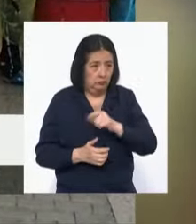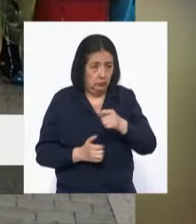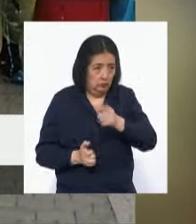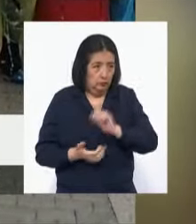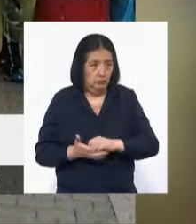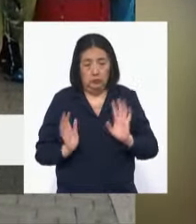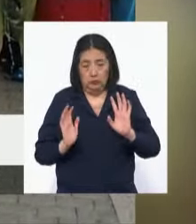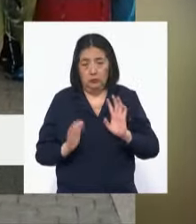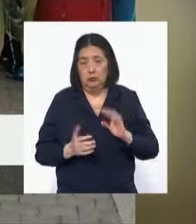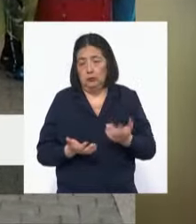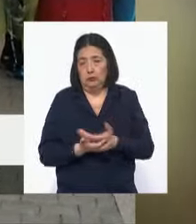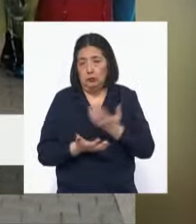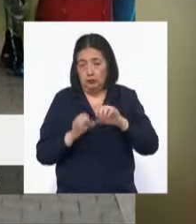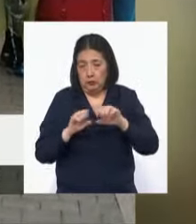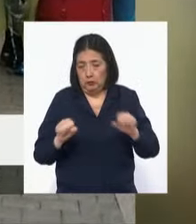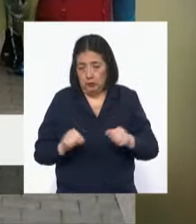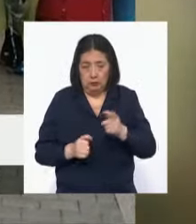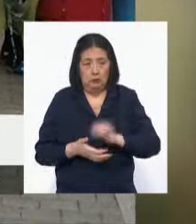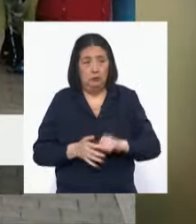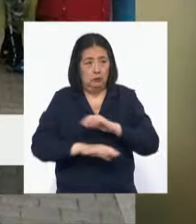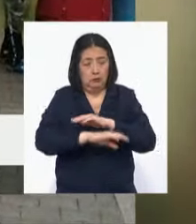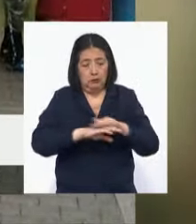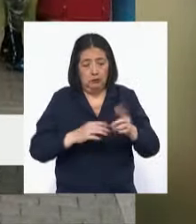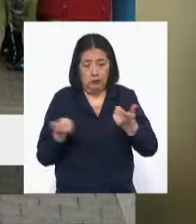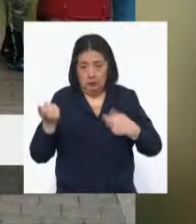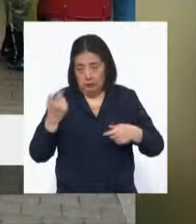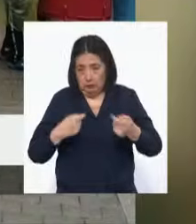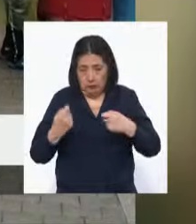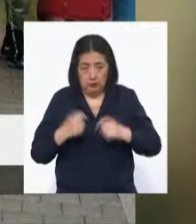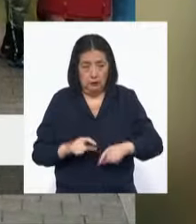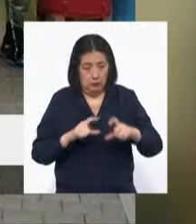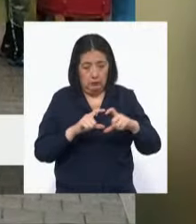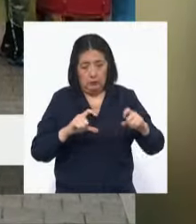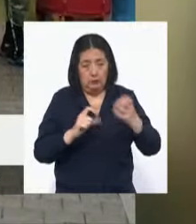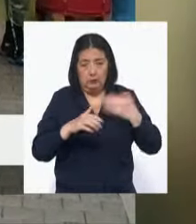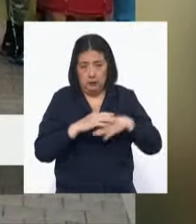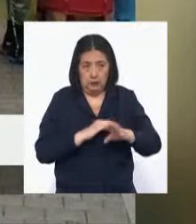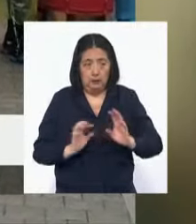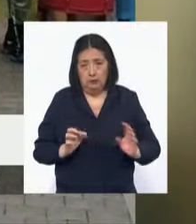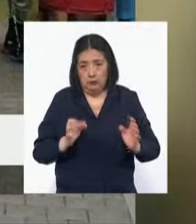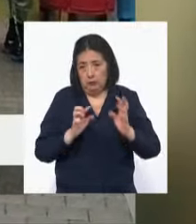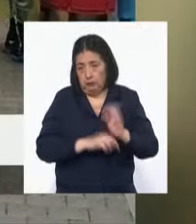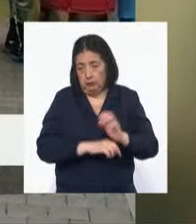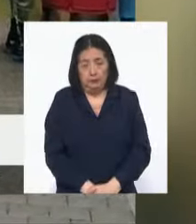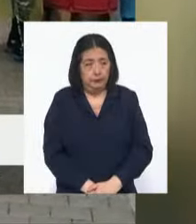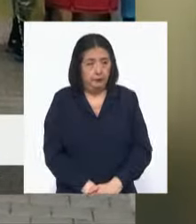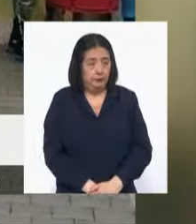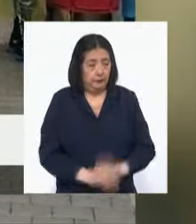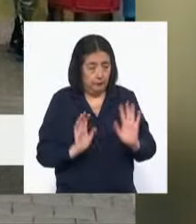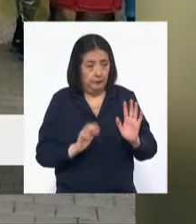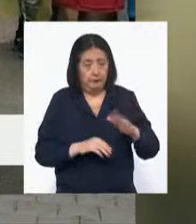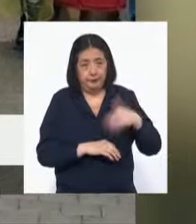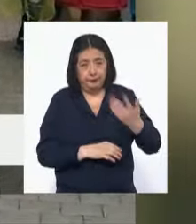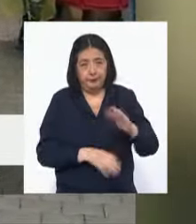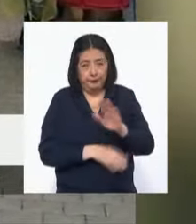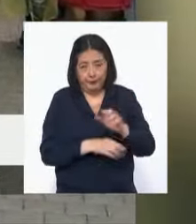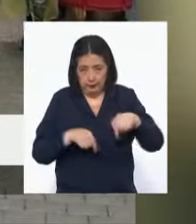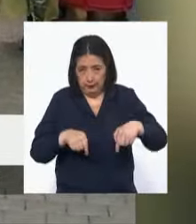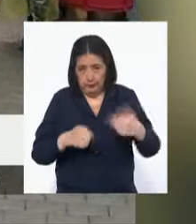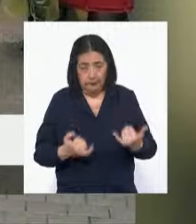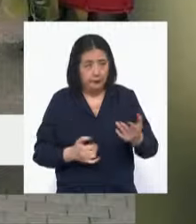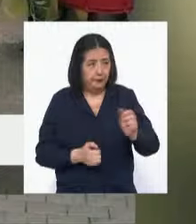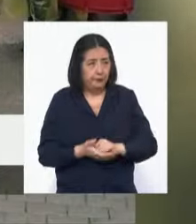justamente de este nuevo sistema, de esta nueva plataforma de venta de los boletos hacia Machu Picchu. Ya en horas de la tarde, más o menos a esta hora, se